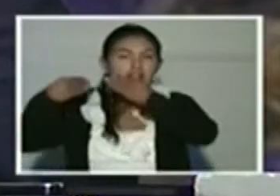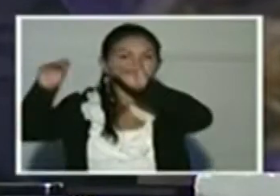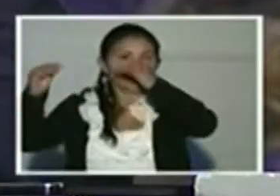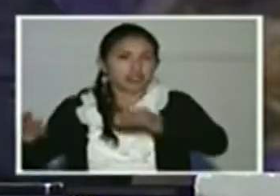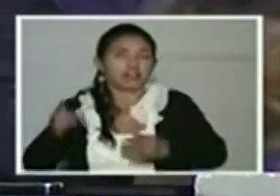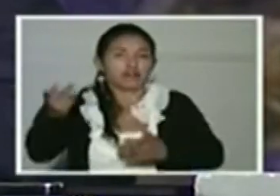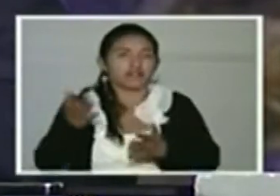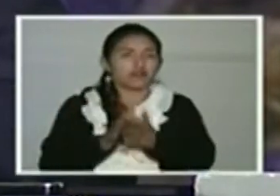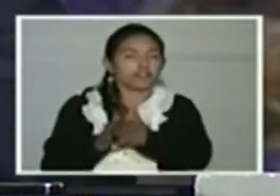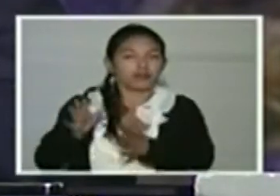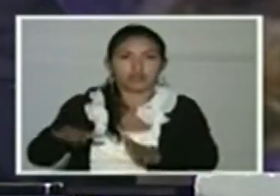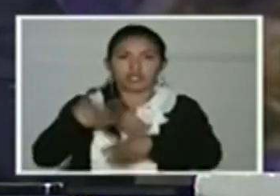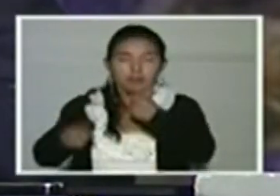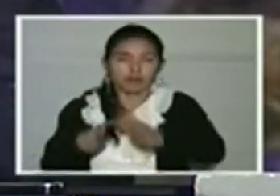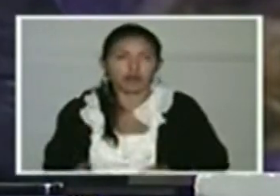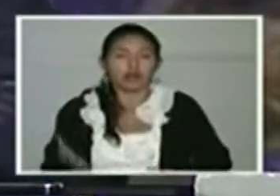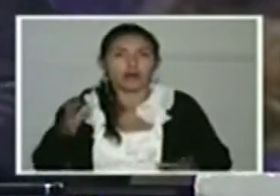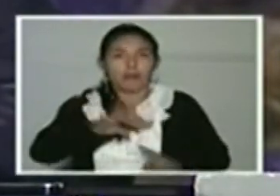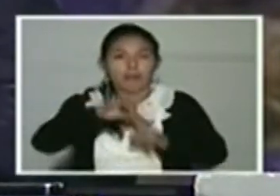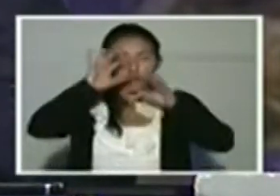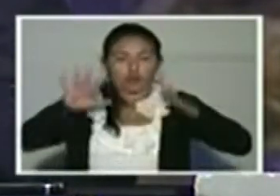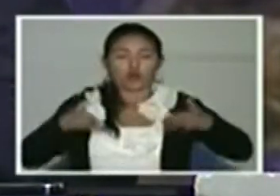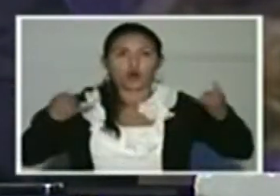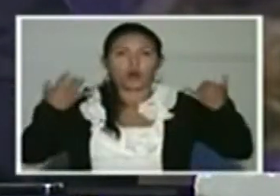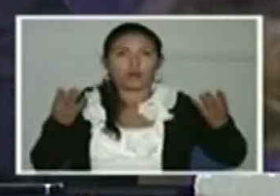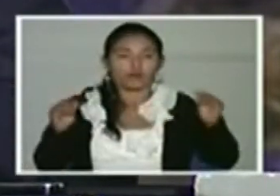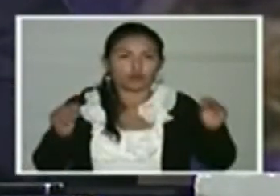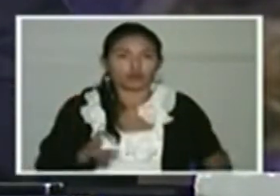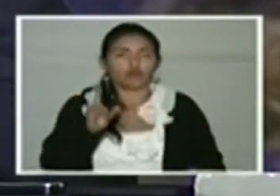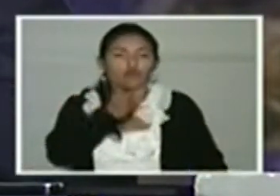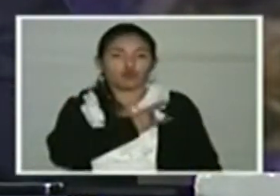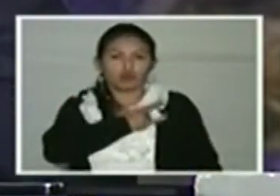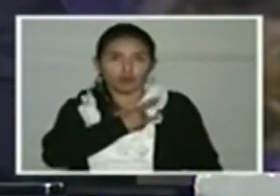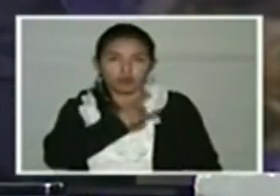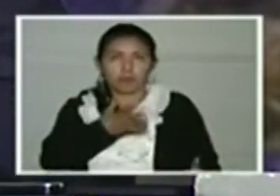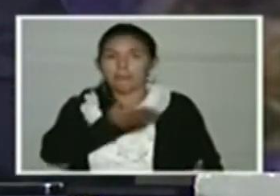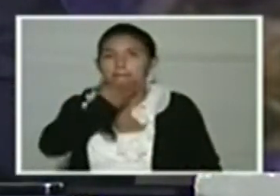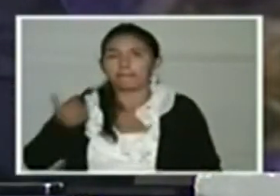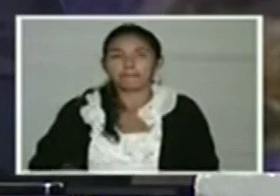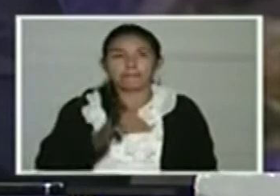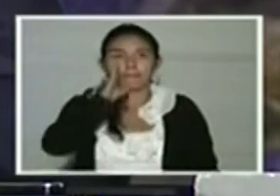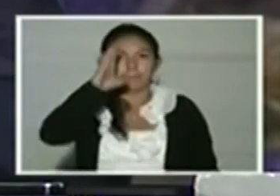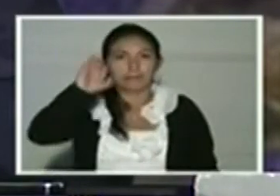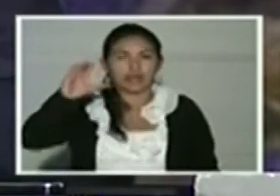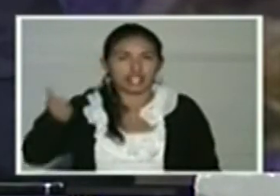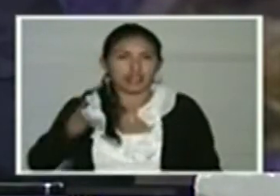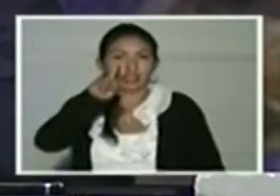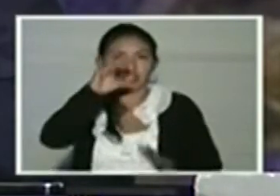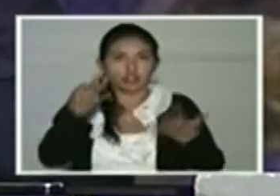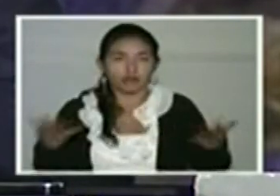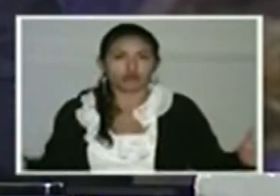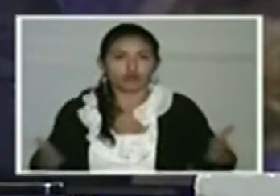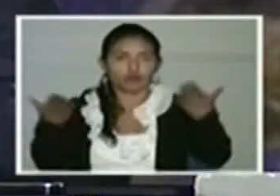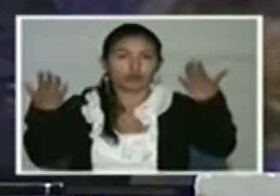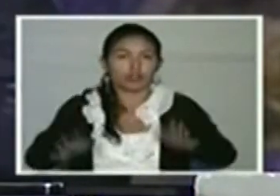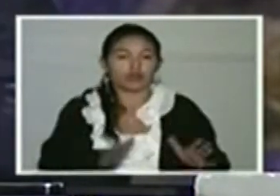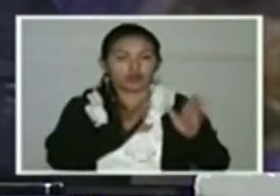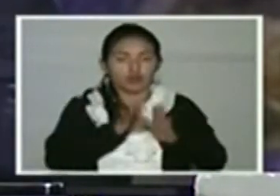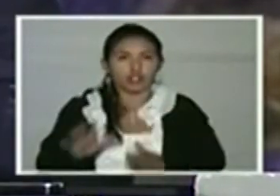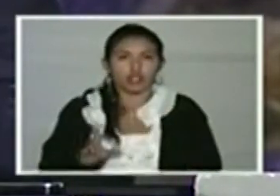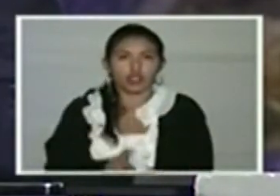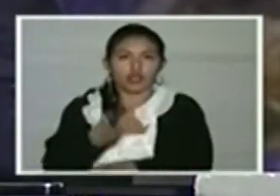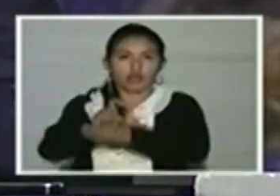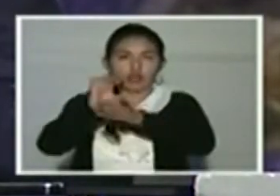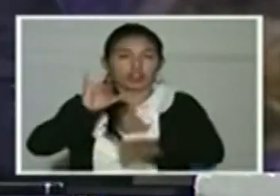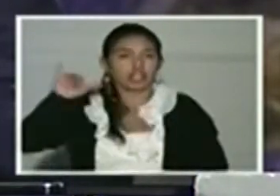prioridad mejoraremos las universidades eso sí potenciaremos beca 18 así como crearemos los programas educación